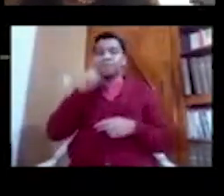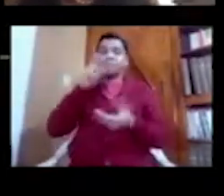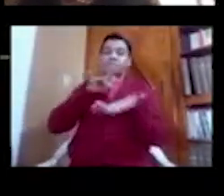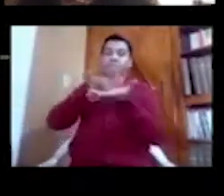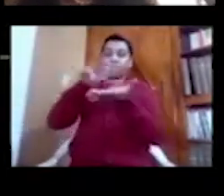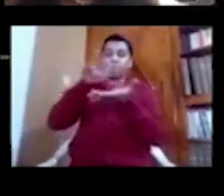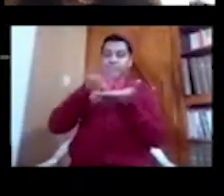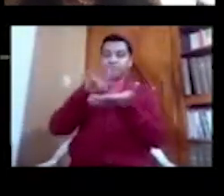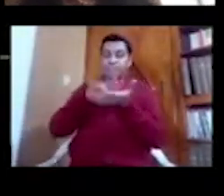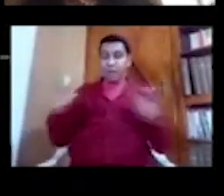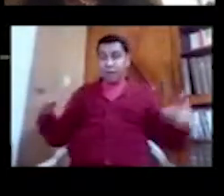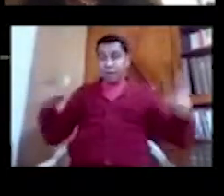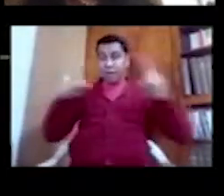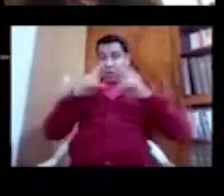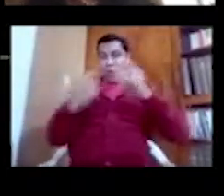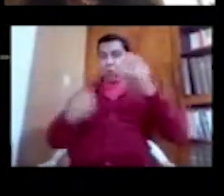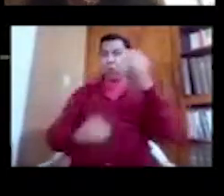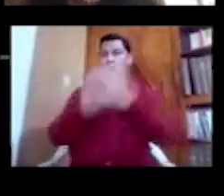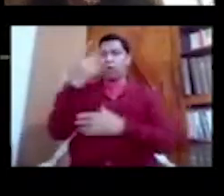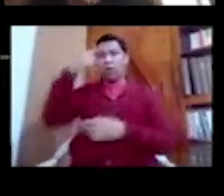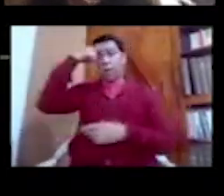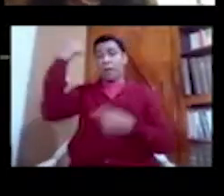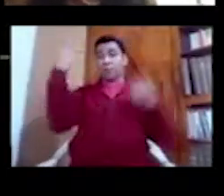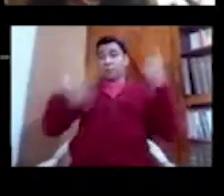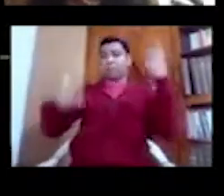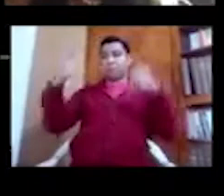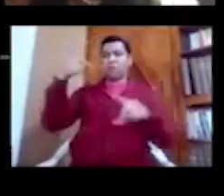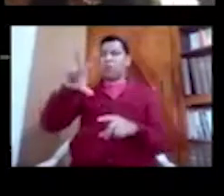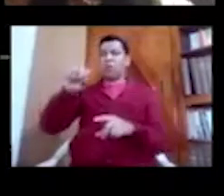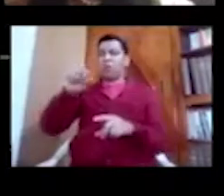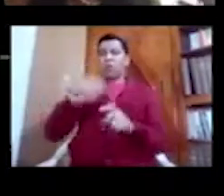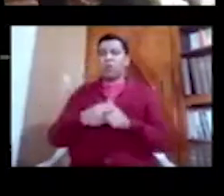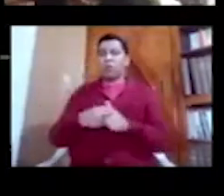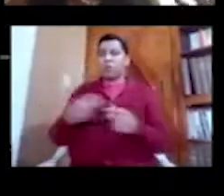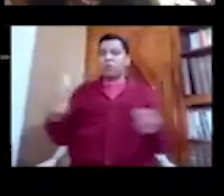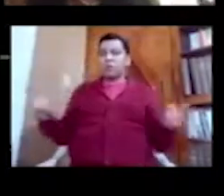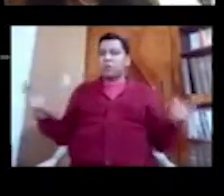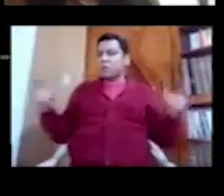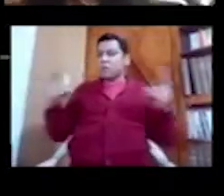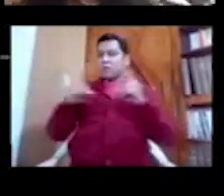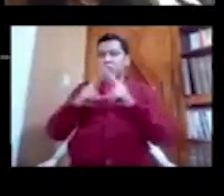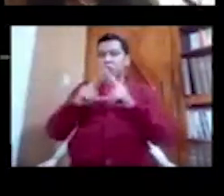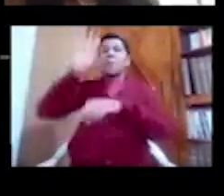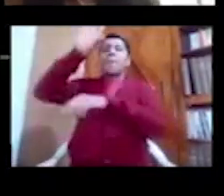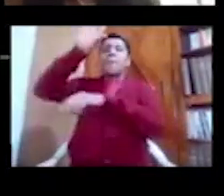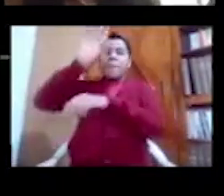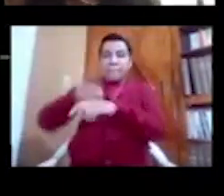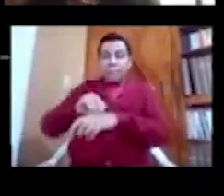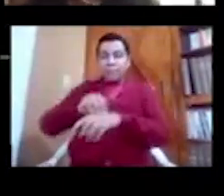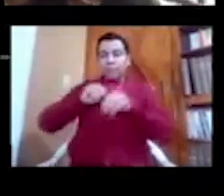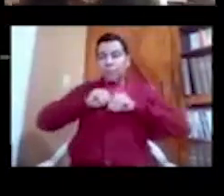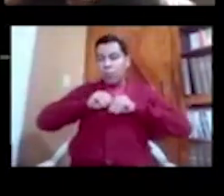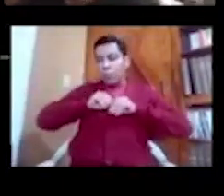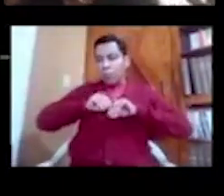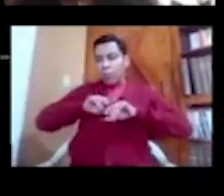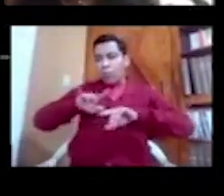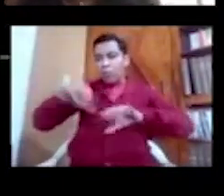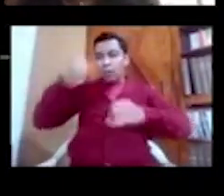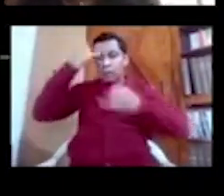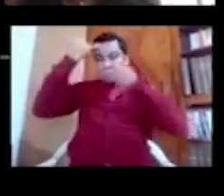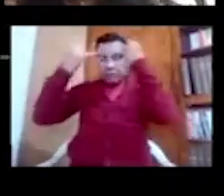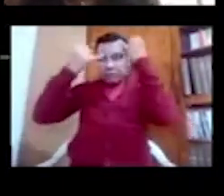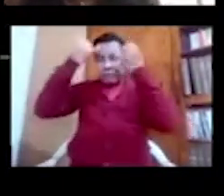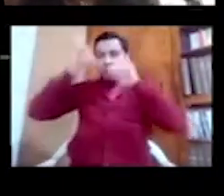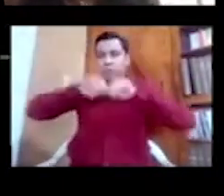una religión para garantizar el dominio del pueblo. Los que están haciendo esta ideología, los que la están perpetuando y la están sosteniendo, también